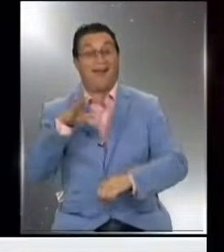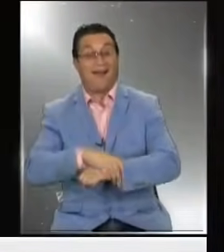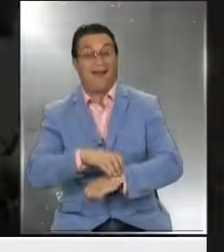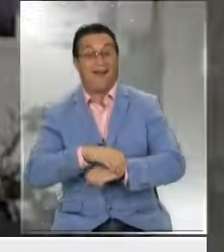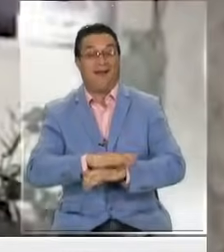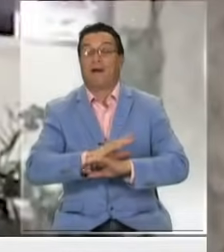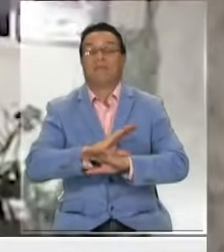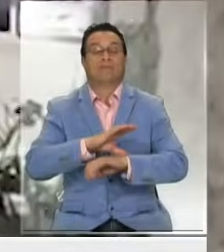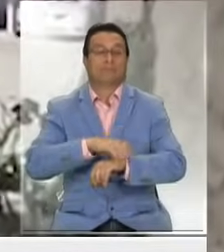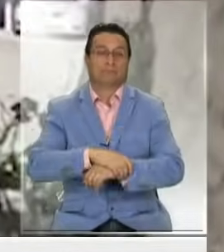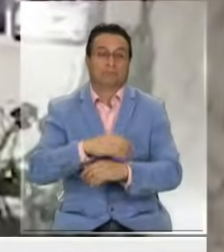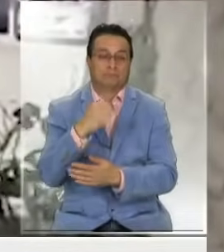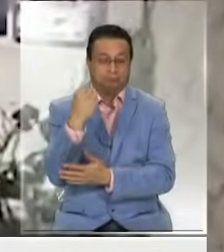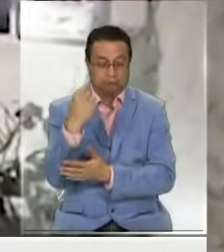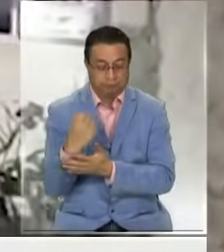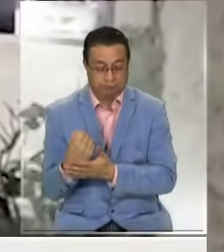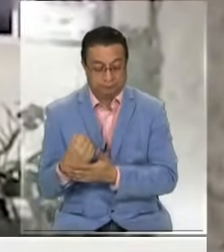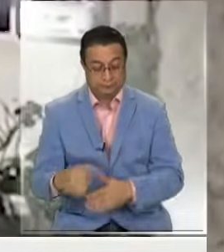abundaban.